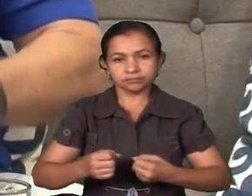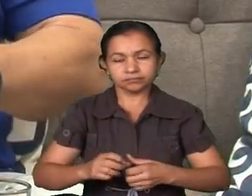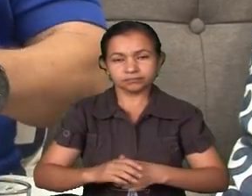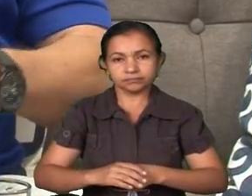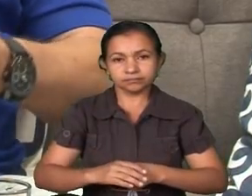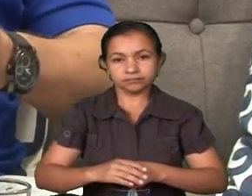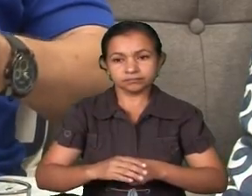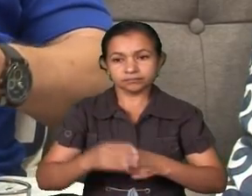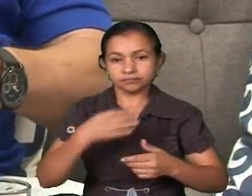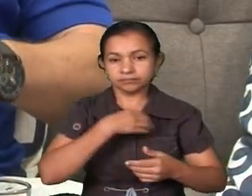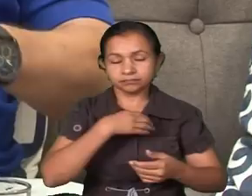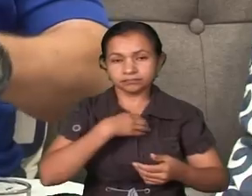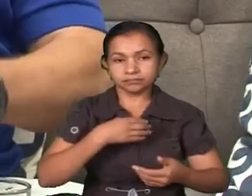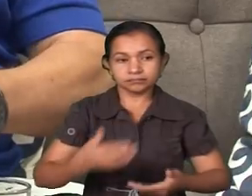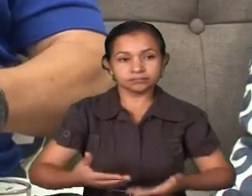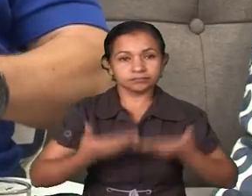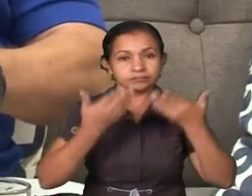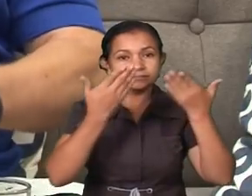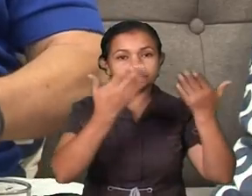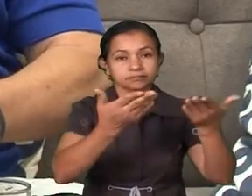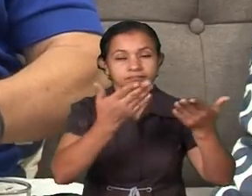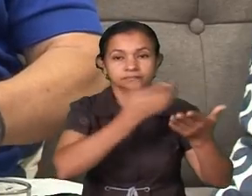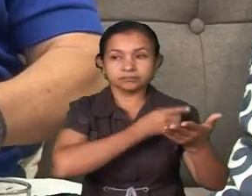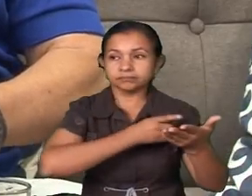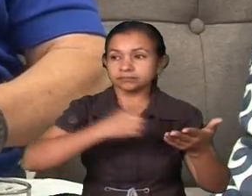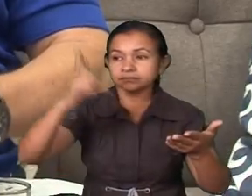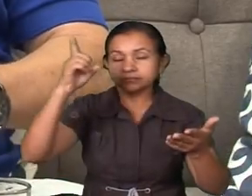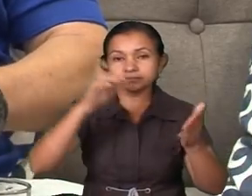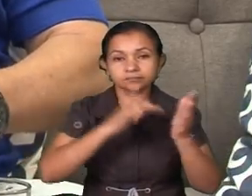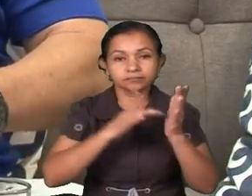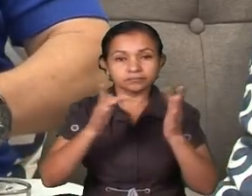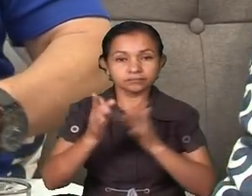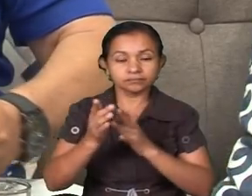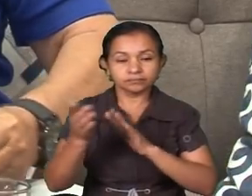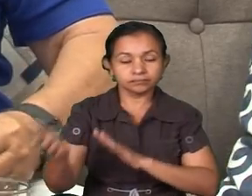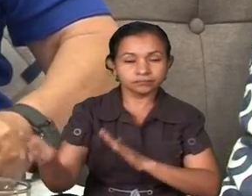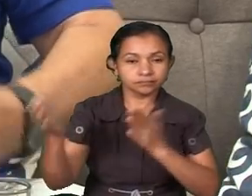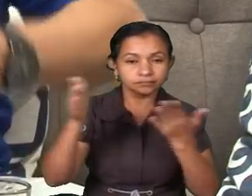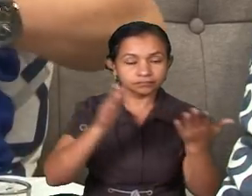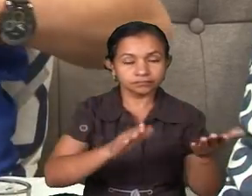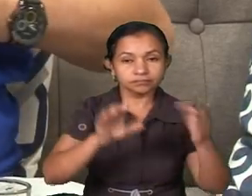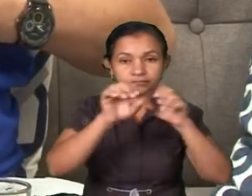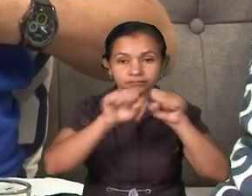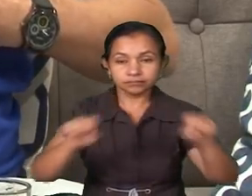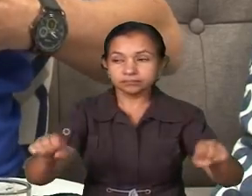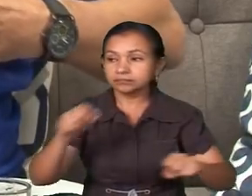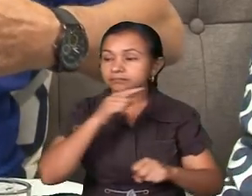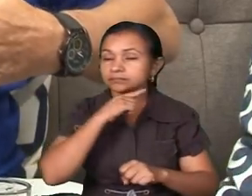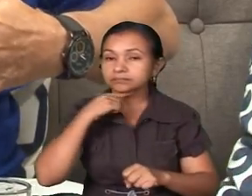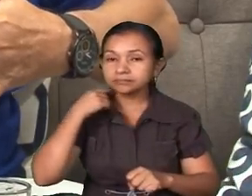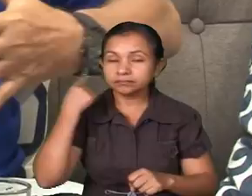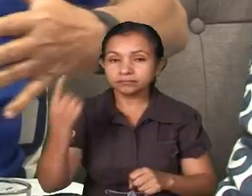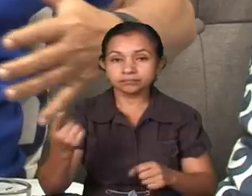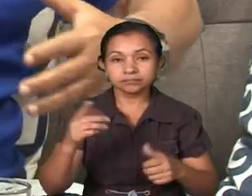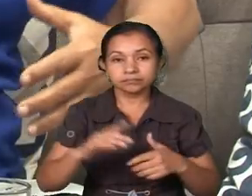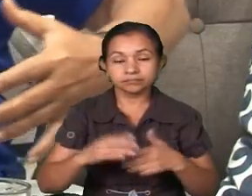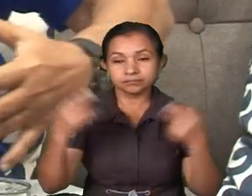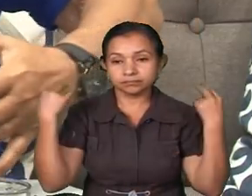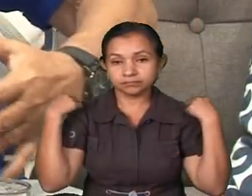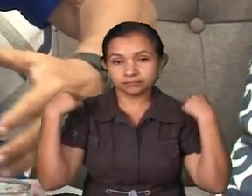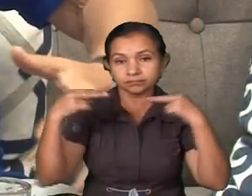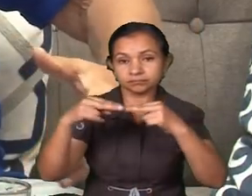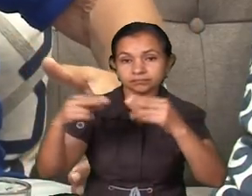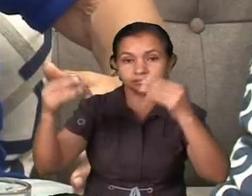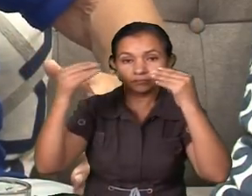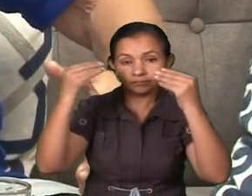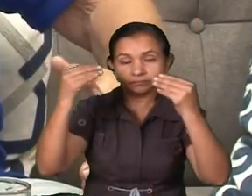que entregaron su vida a Cristo, a Dios, y que murieron en santidad, y que fueron mis profesores, y que me rocé